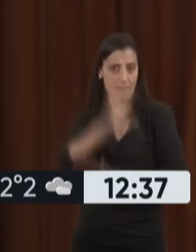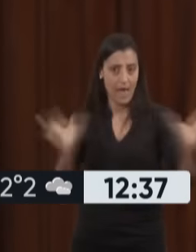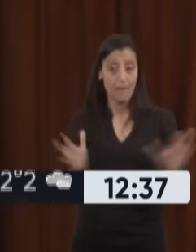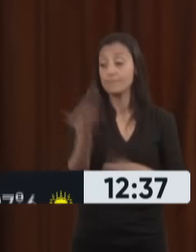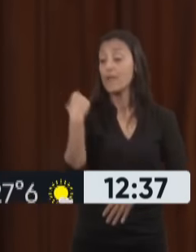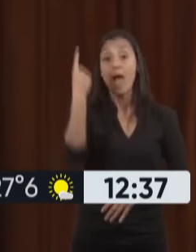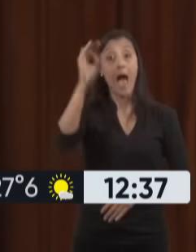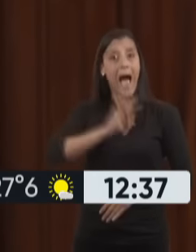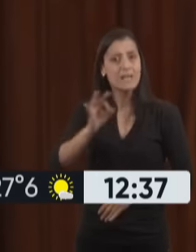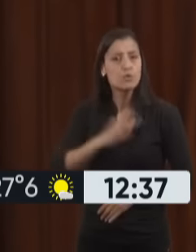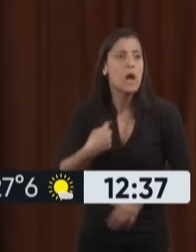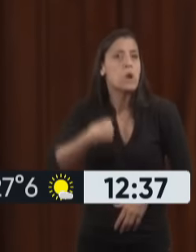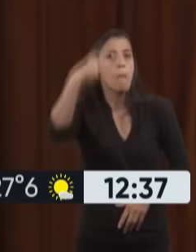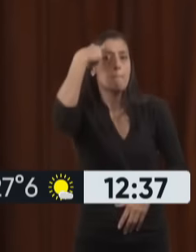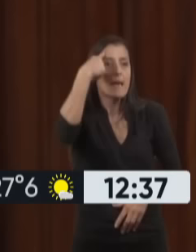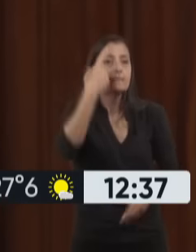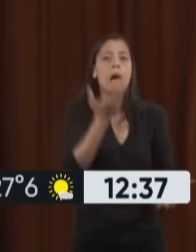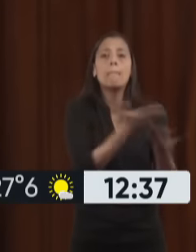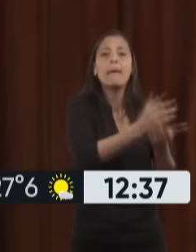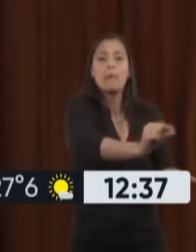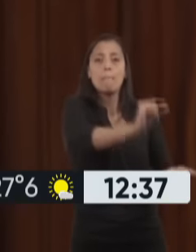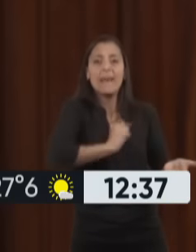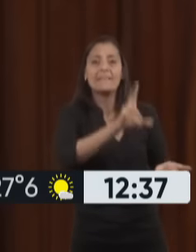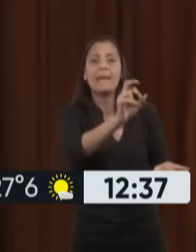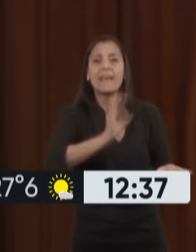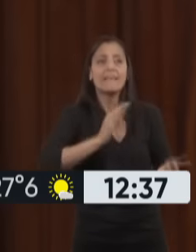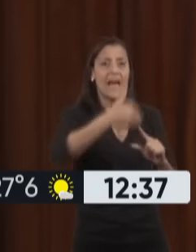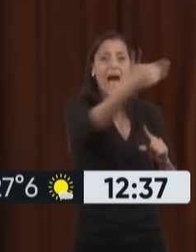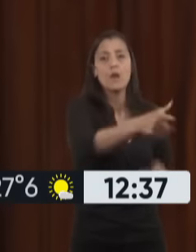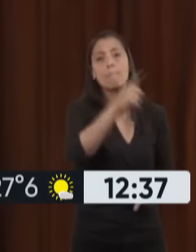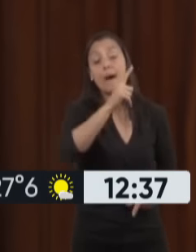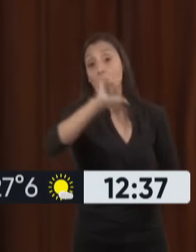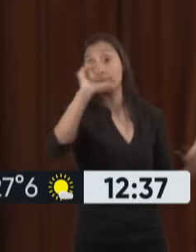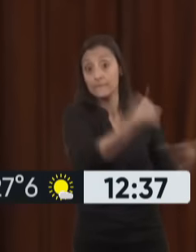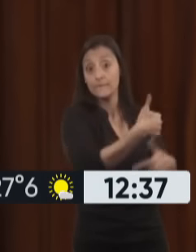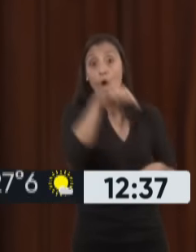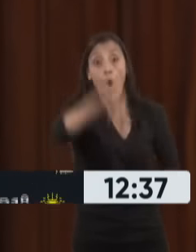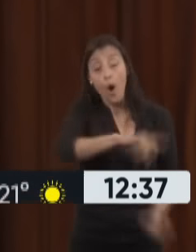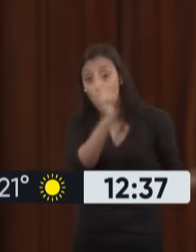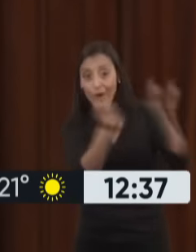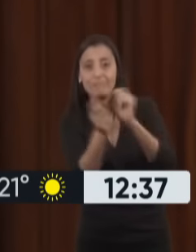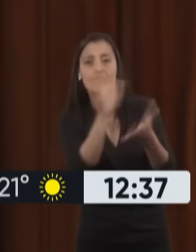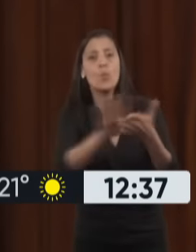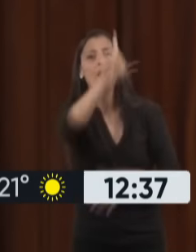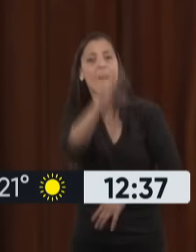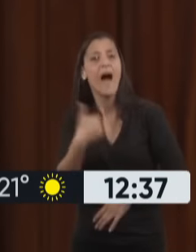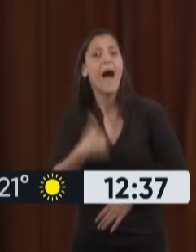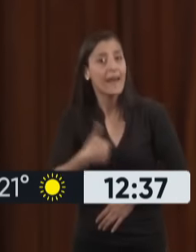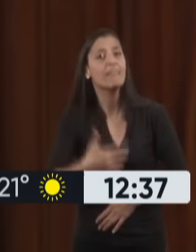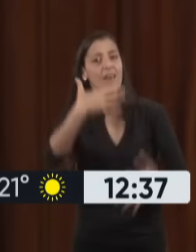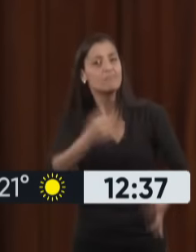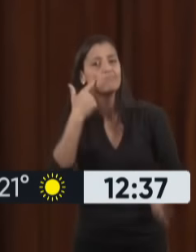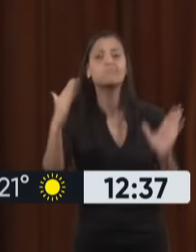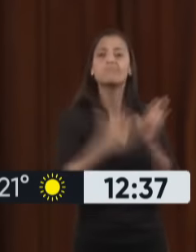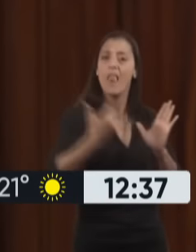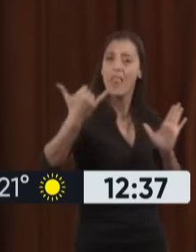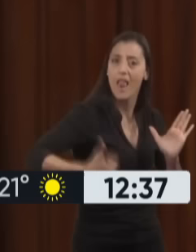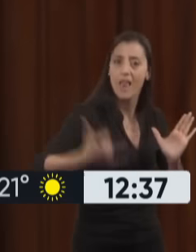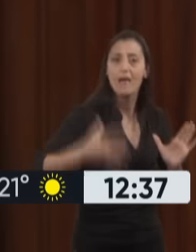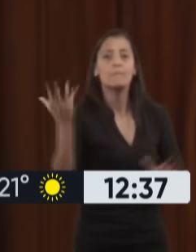año pensar pedir capital prestado a 30 años parecía una locura. Y hoy, en la nueva Argentina, es una realidad. Es